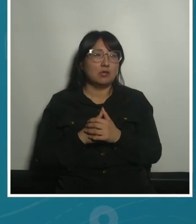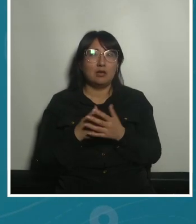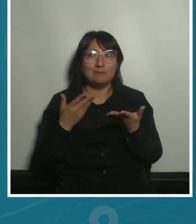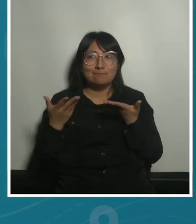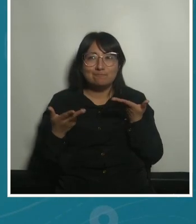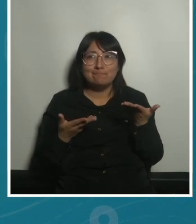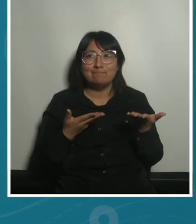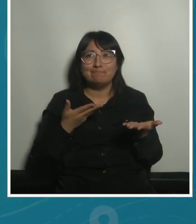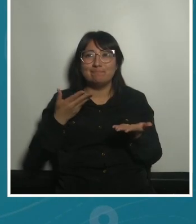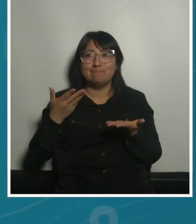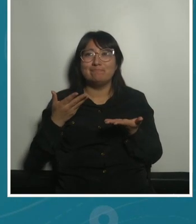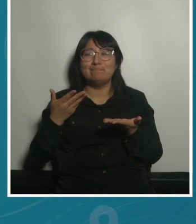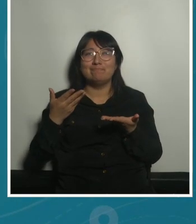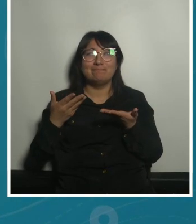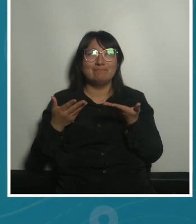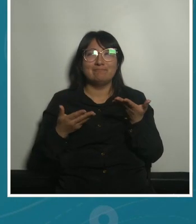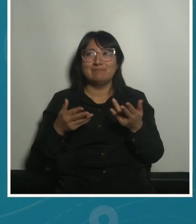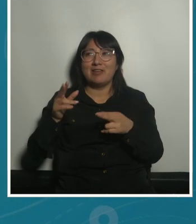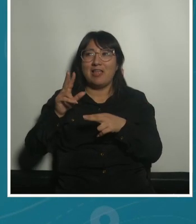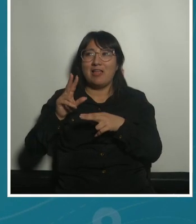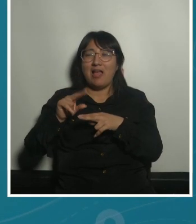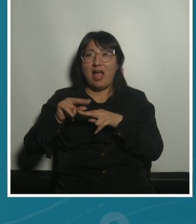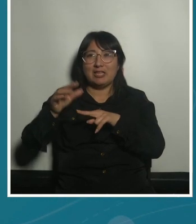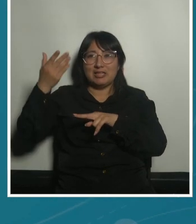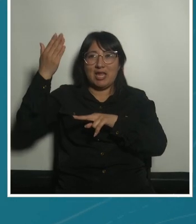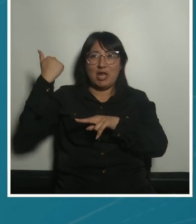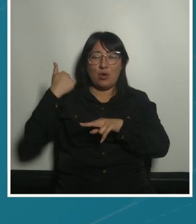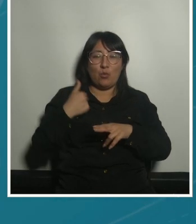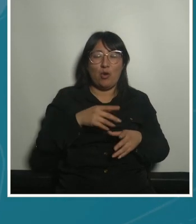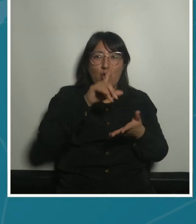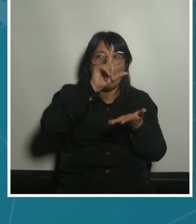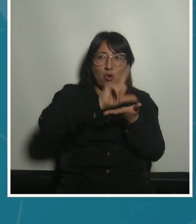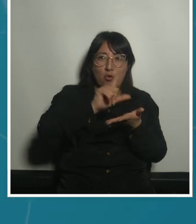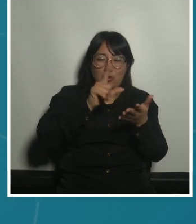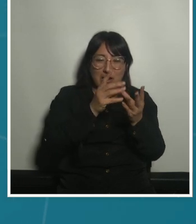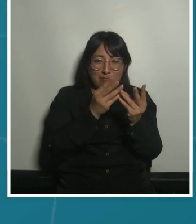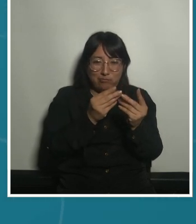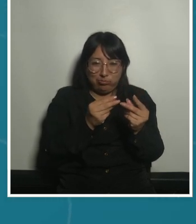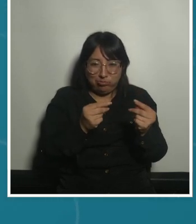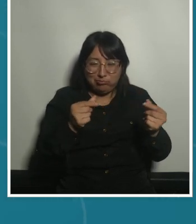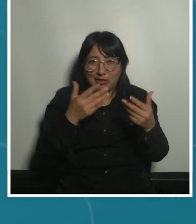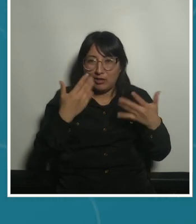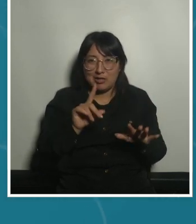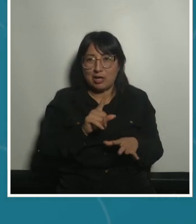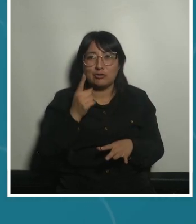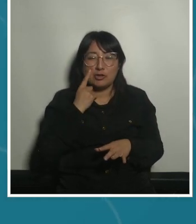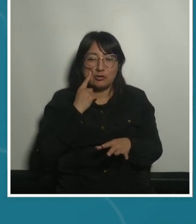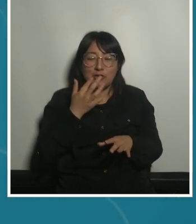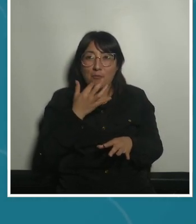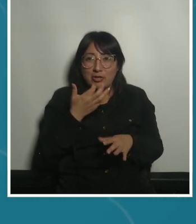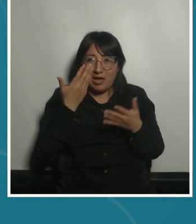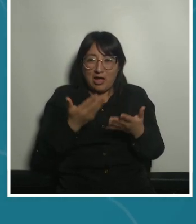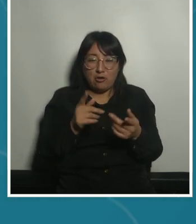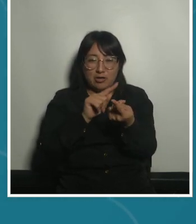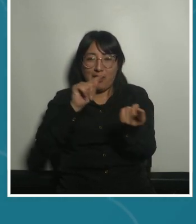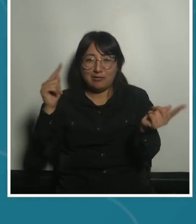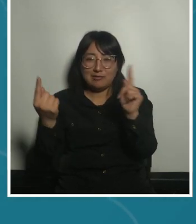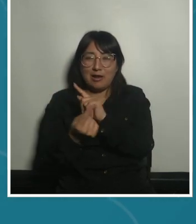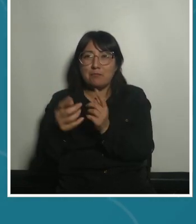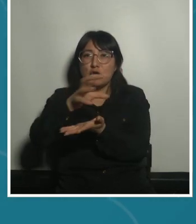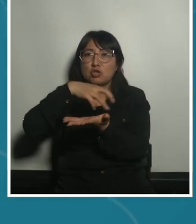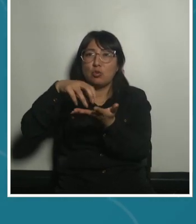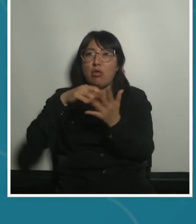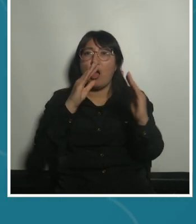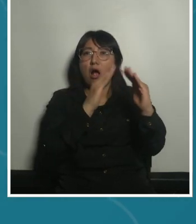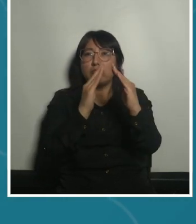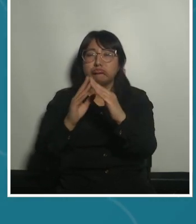un antiguo campo dunar que ya no se reconoce porque está totalmente encementado y construido, ¿cierto?, en ciudad. Algunas de las marejadas que